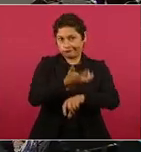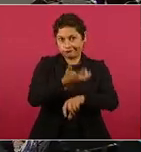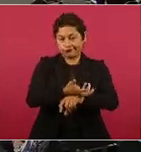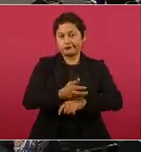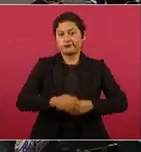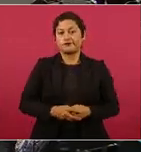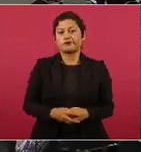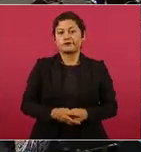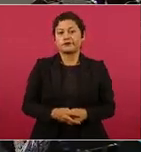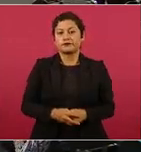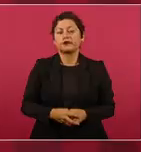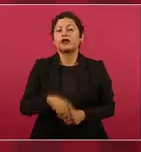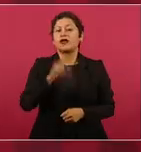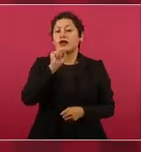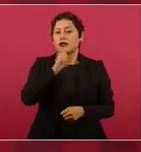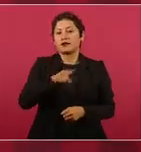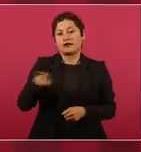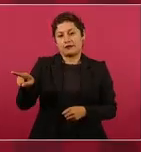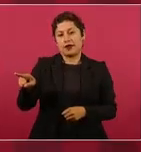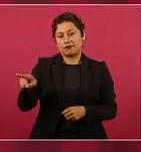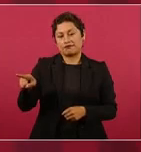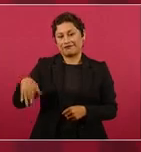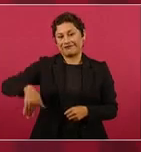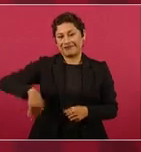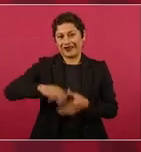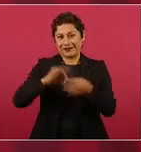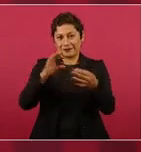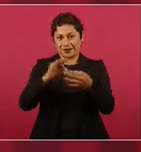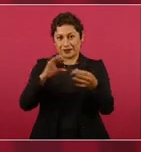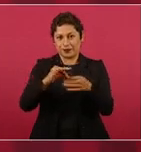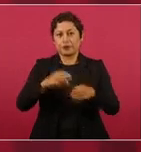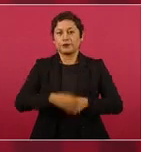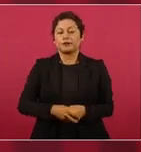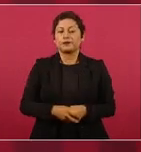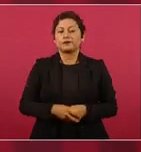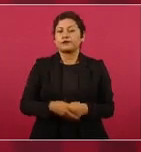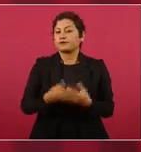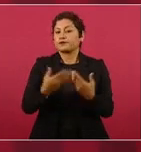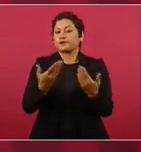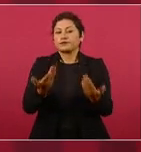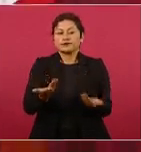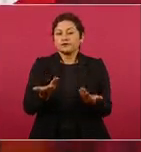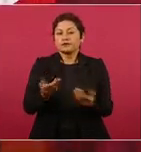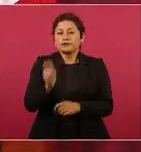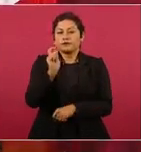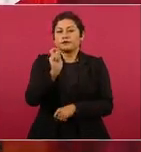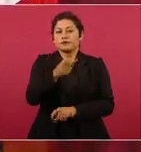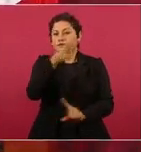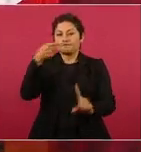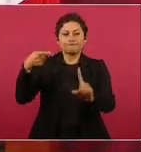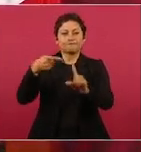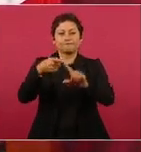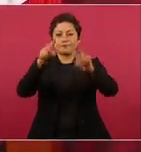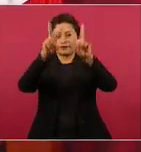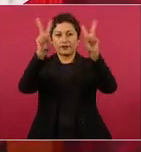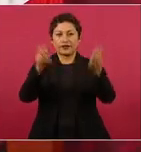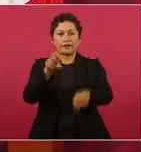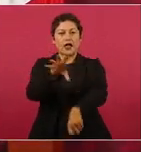Y también, como lo mencionó Marcel, de manera específica lo que tiene que ver con el sector